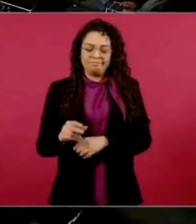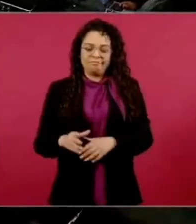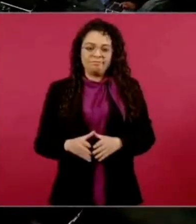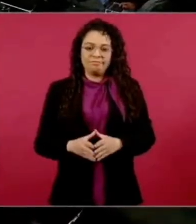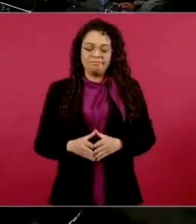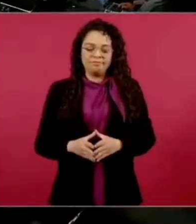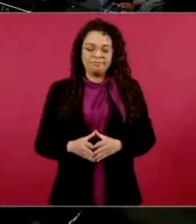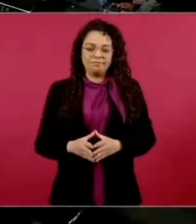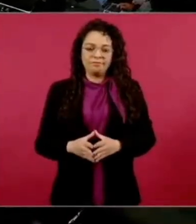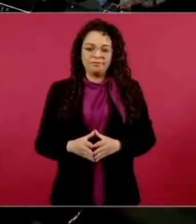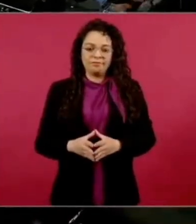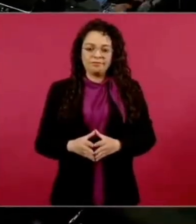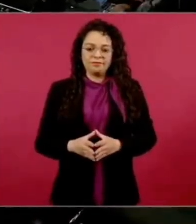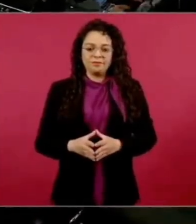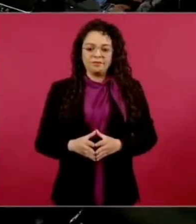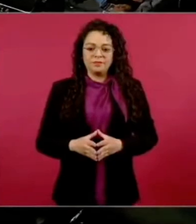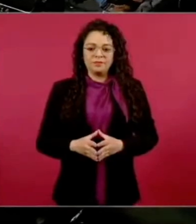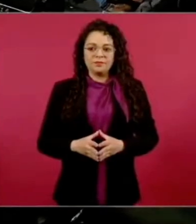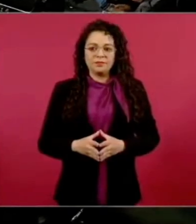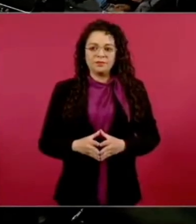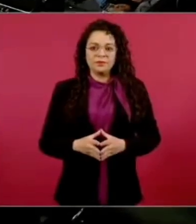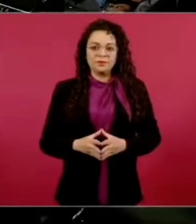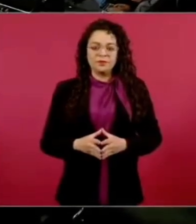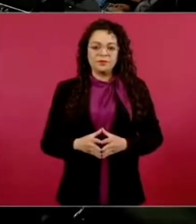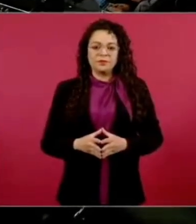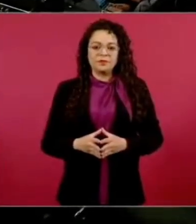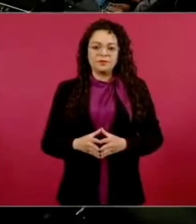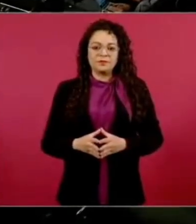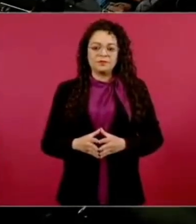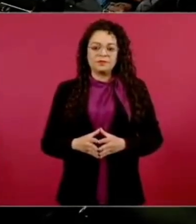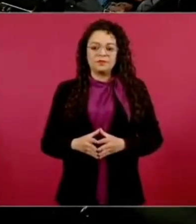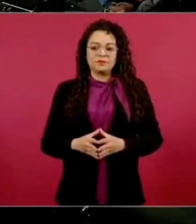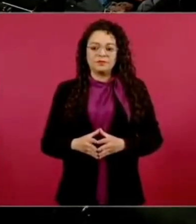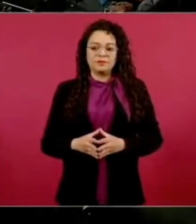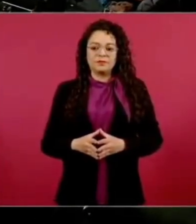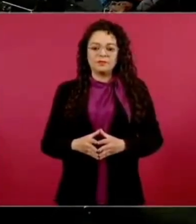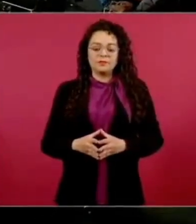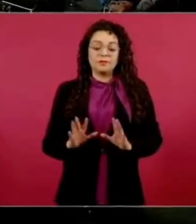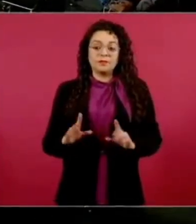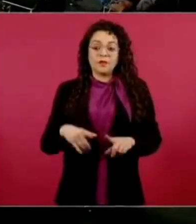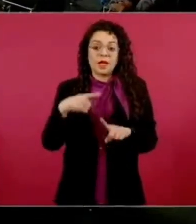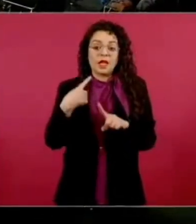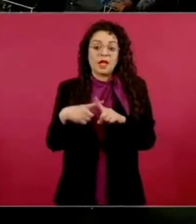El que no tiene nada es porque